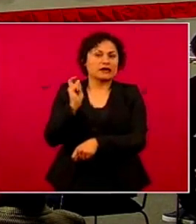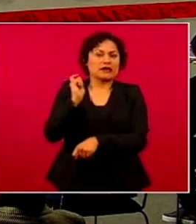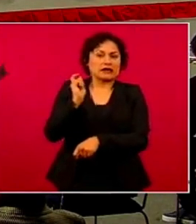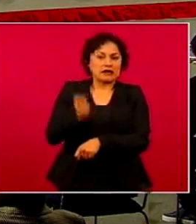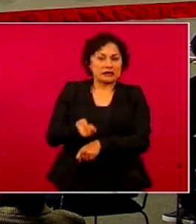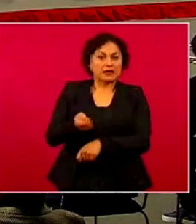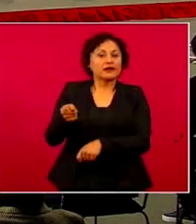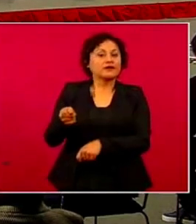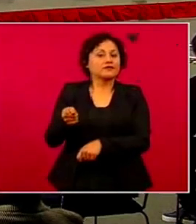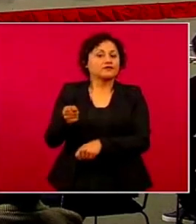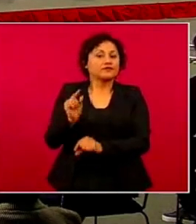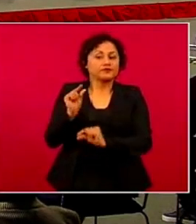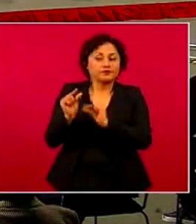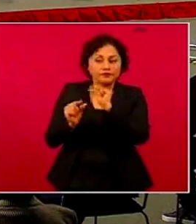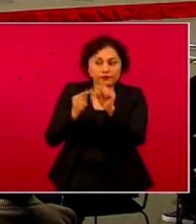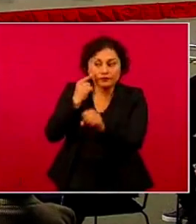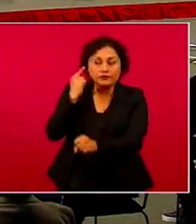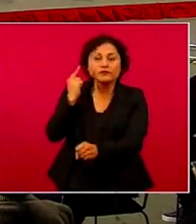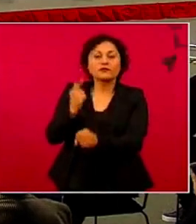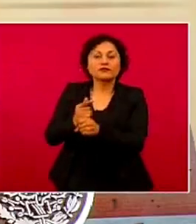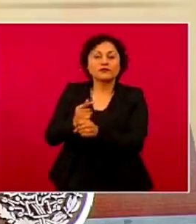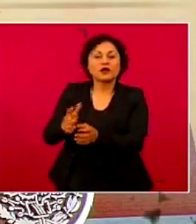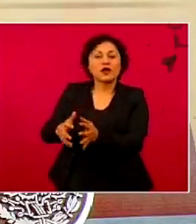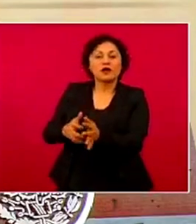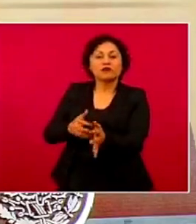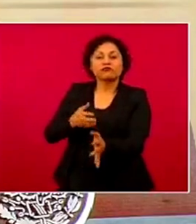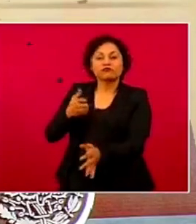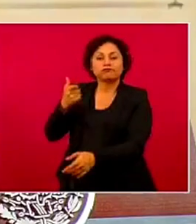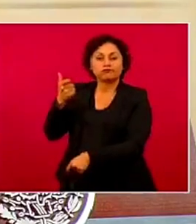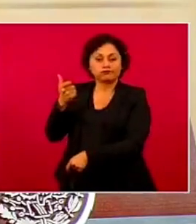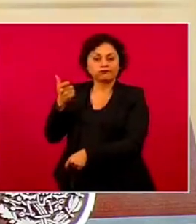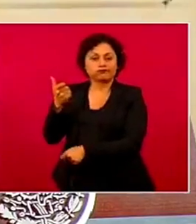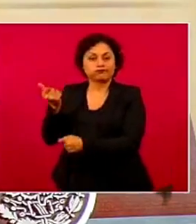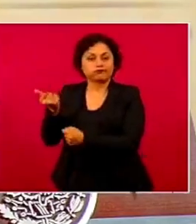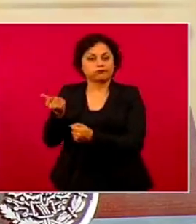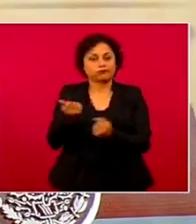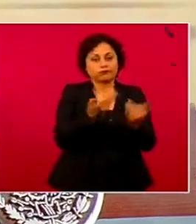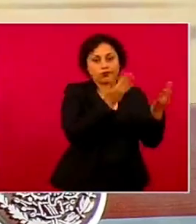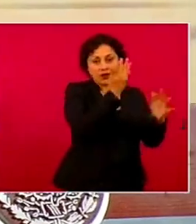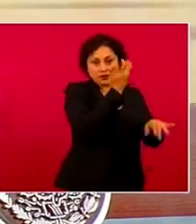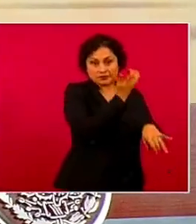lo llevaban a Estados Unidos a través de